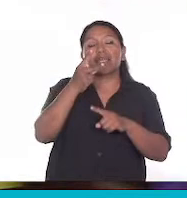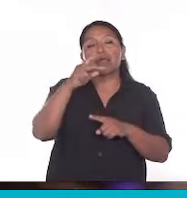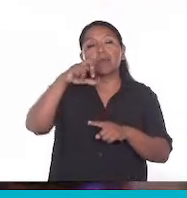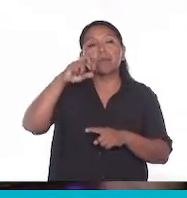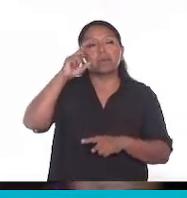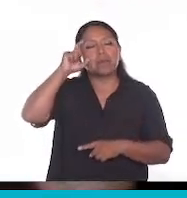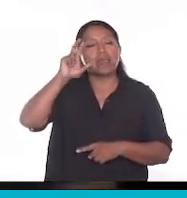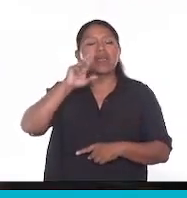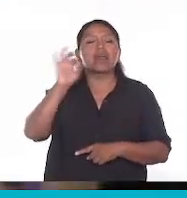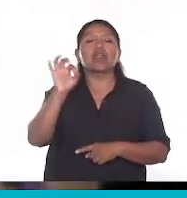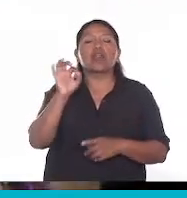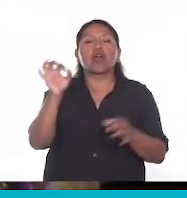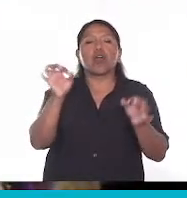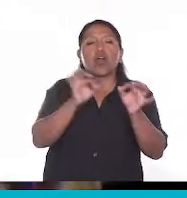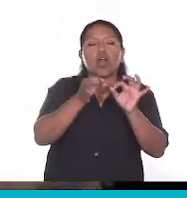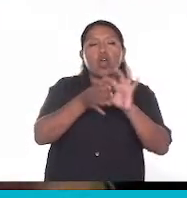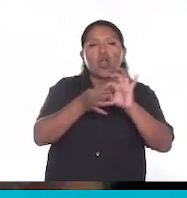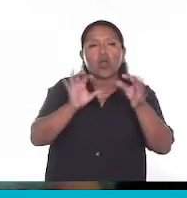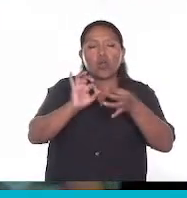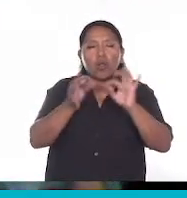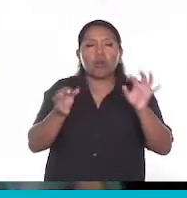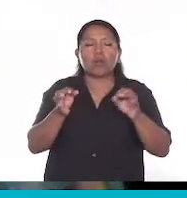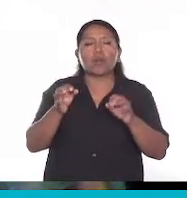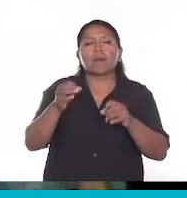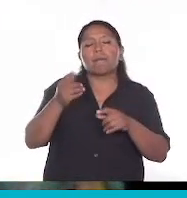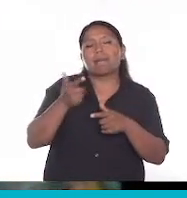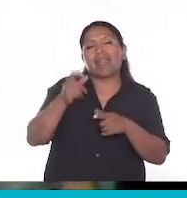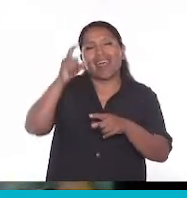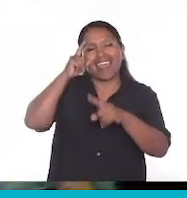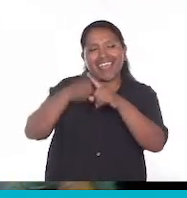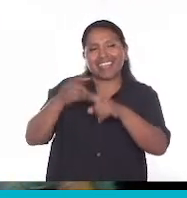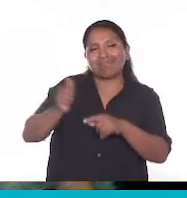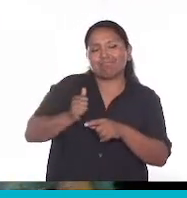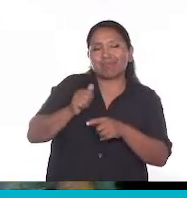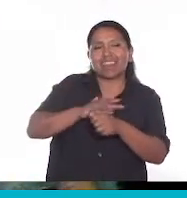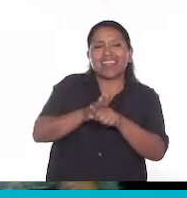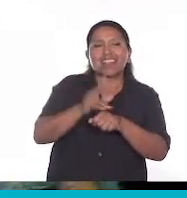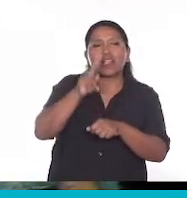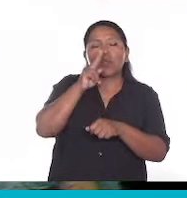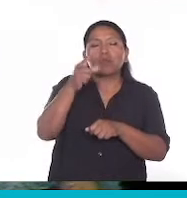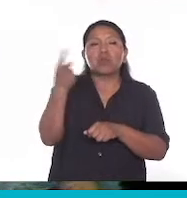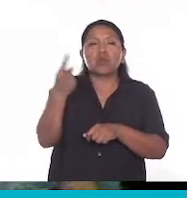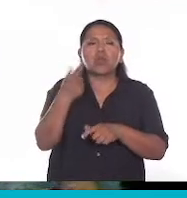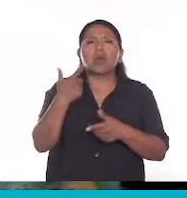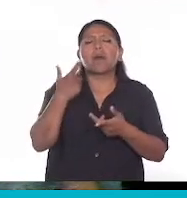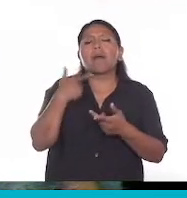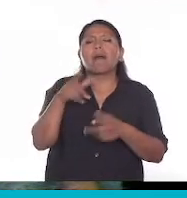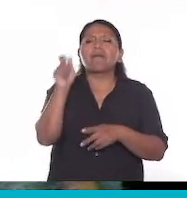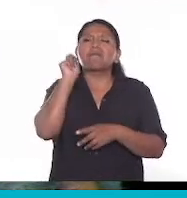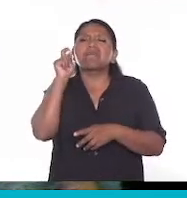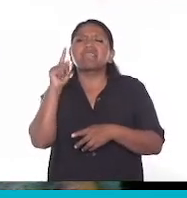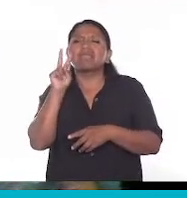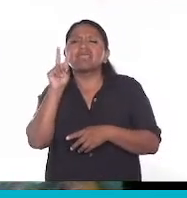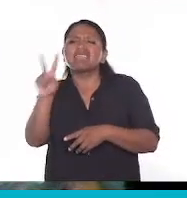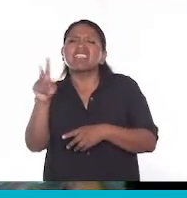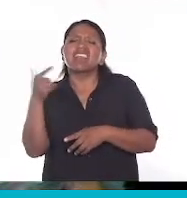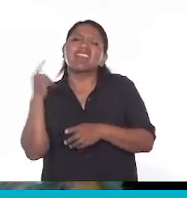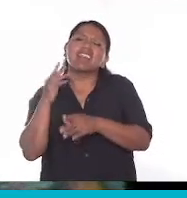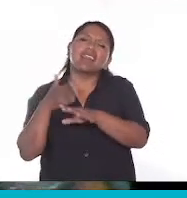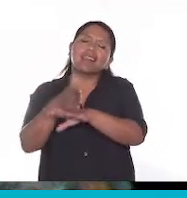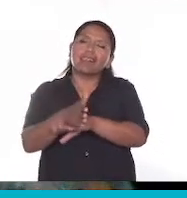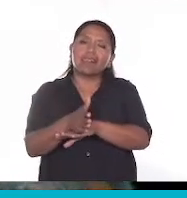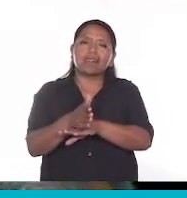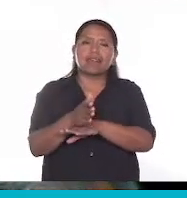en los Juegos Olímpicos y Paralímpicos para veteranos de guerra en Tandil 2001, agarra y dice: miren quién entra, dice